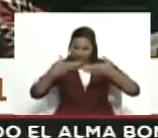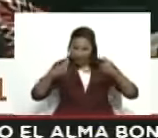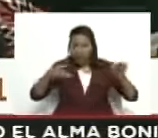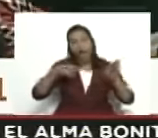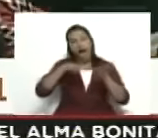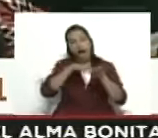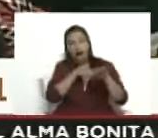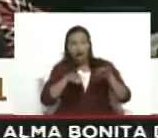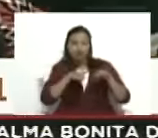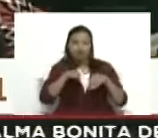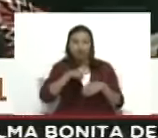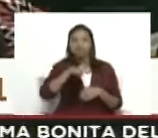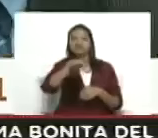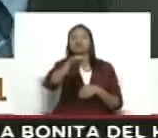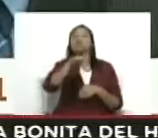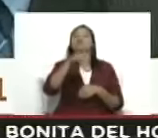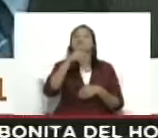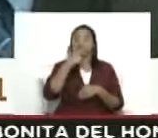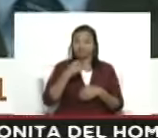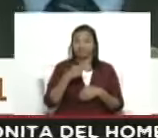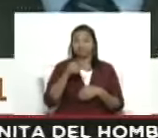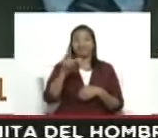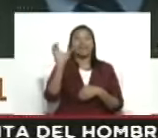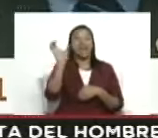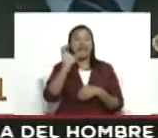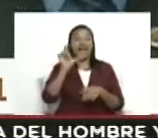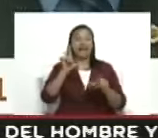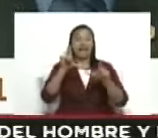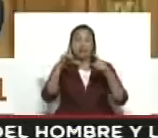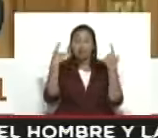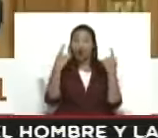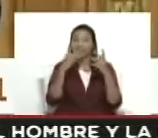se abría. La gente de la Caracas, La Guaira,